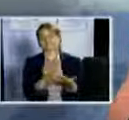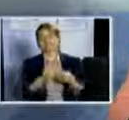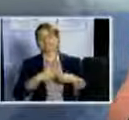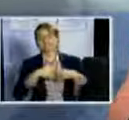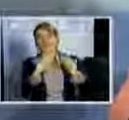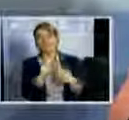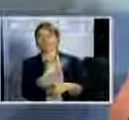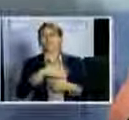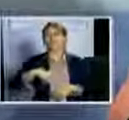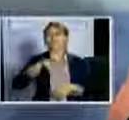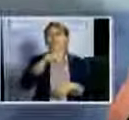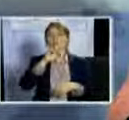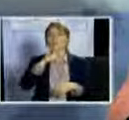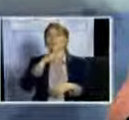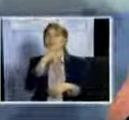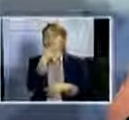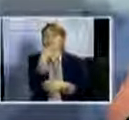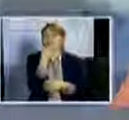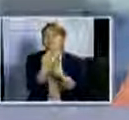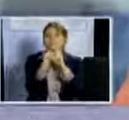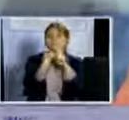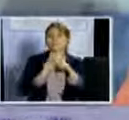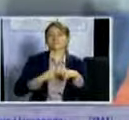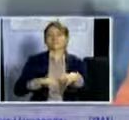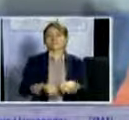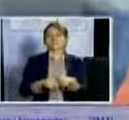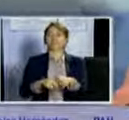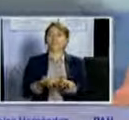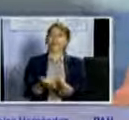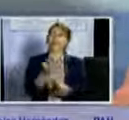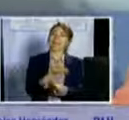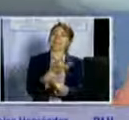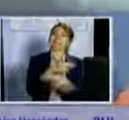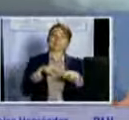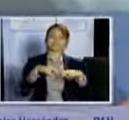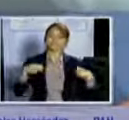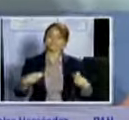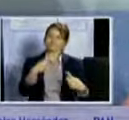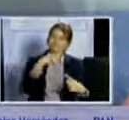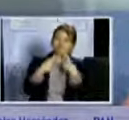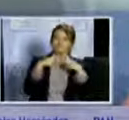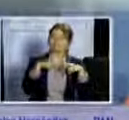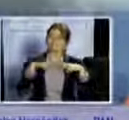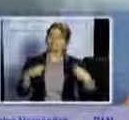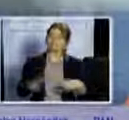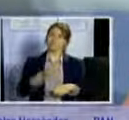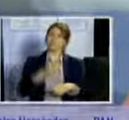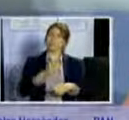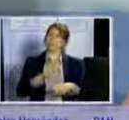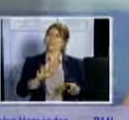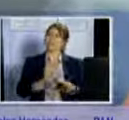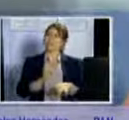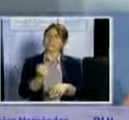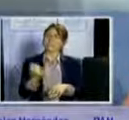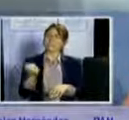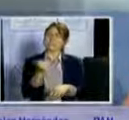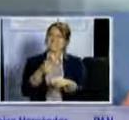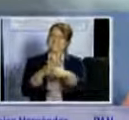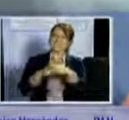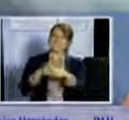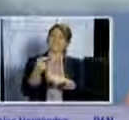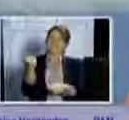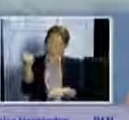inició diciendo este panel que los 3 anteriores paneles habían sido o eran dagas al corazón. Yo creo que este cuarto panel pues fue el tiro